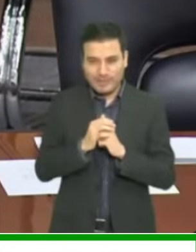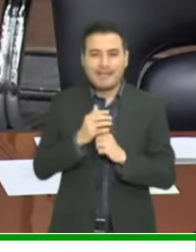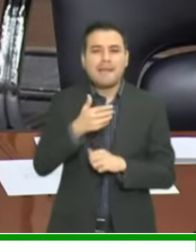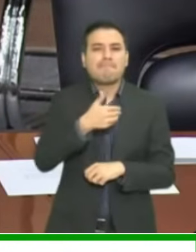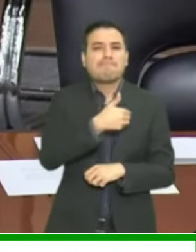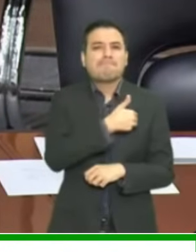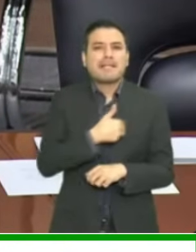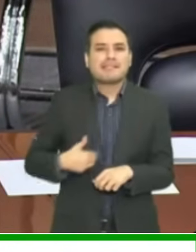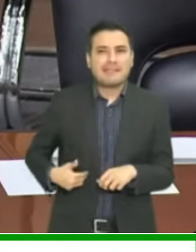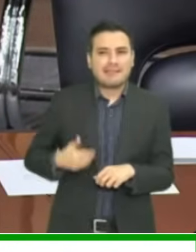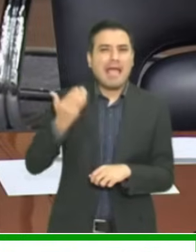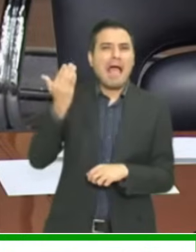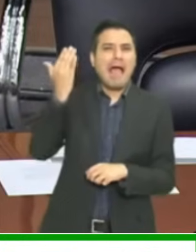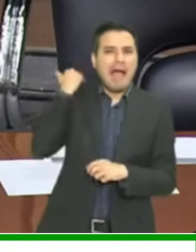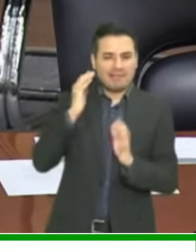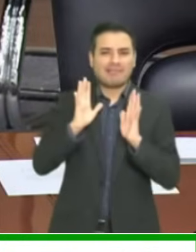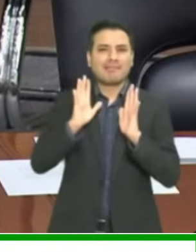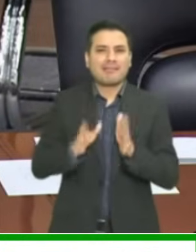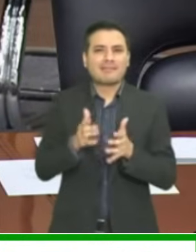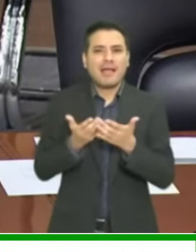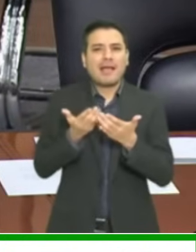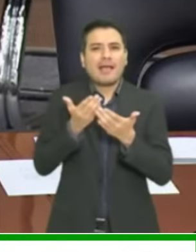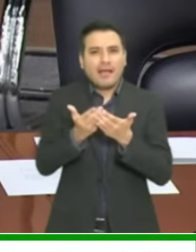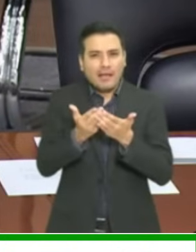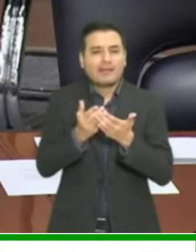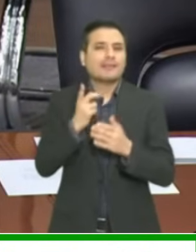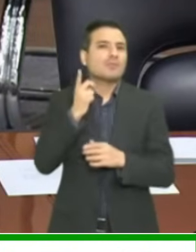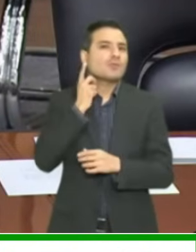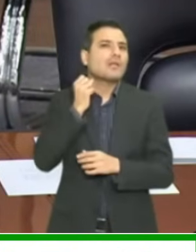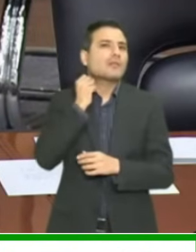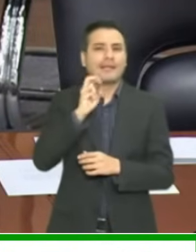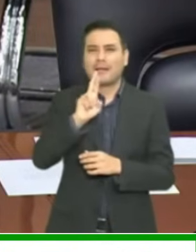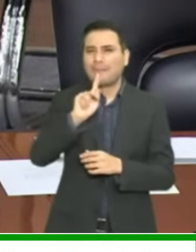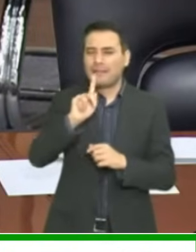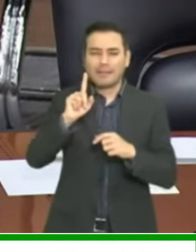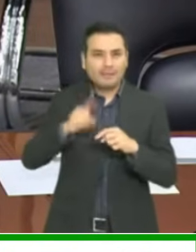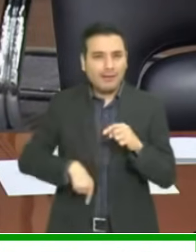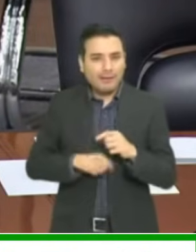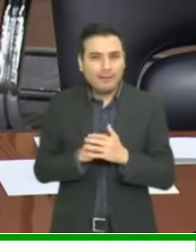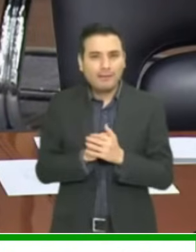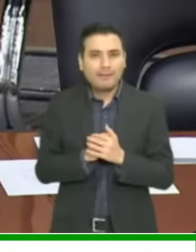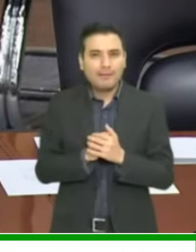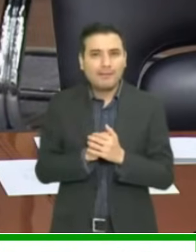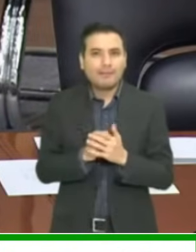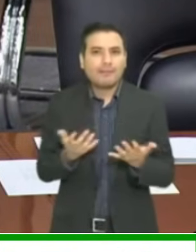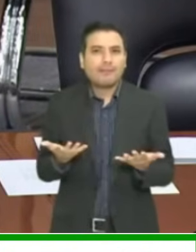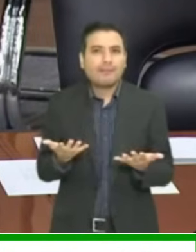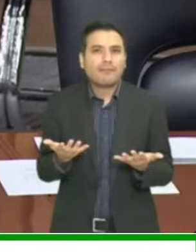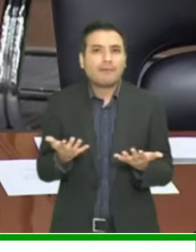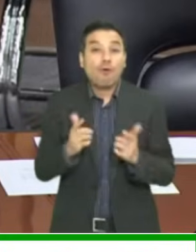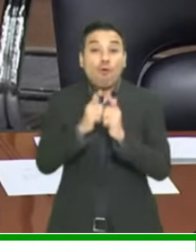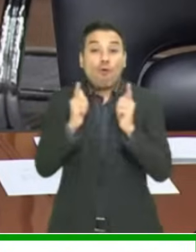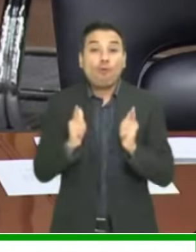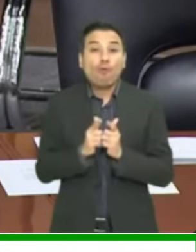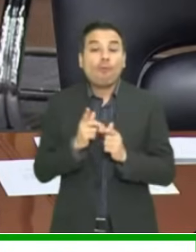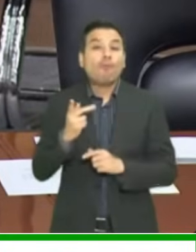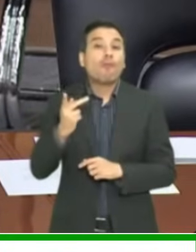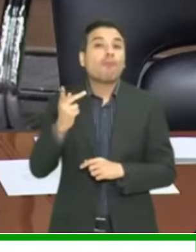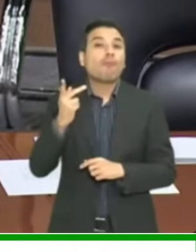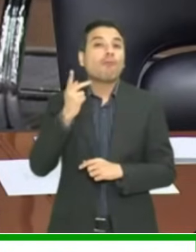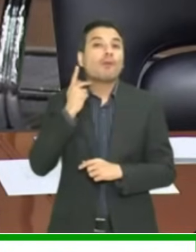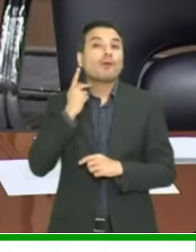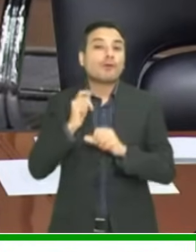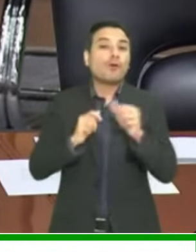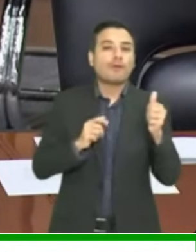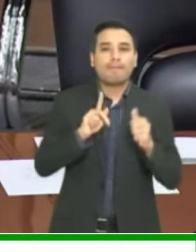ha propuesto la eliminación de la representación proporcional. Y cada vez que aquellos que estamos en la oposición, en el